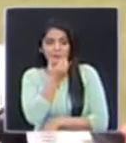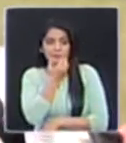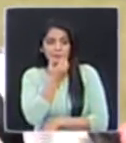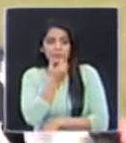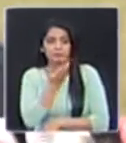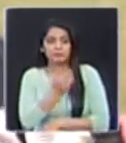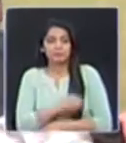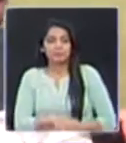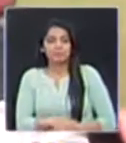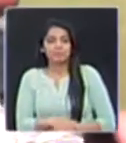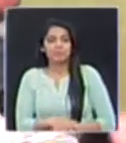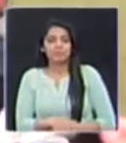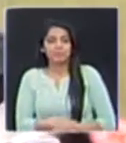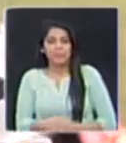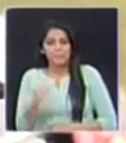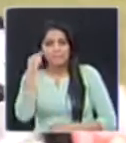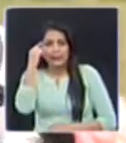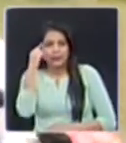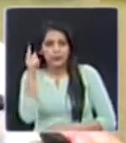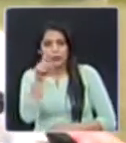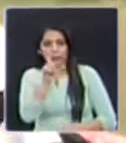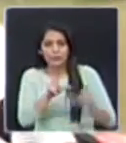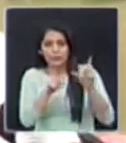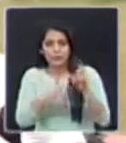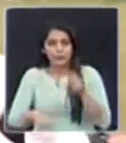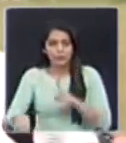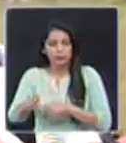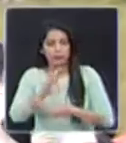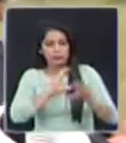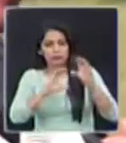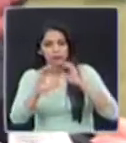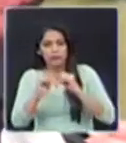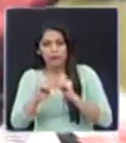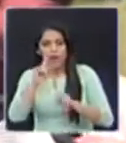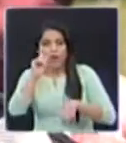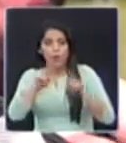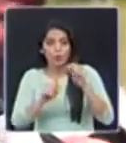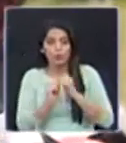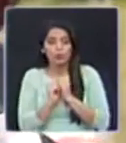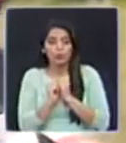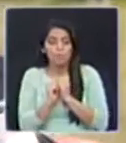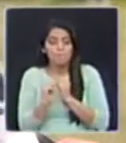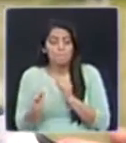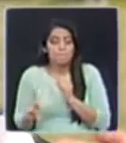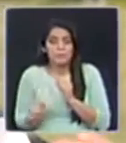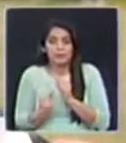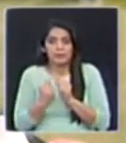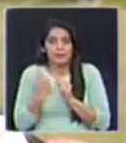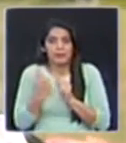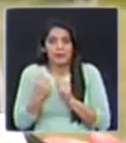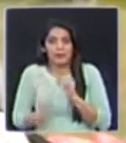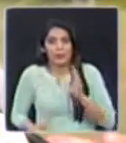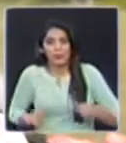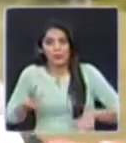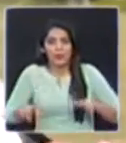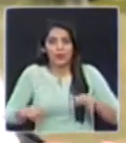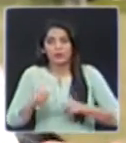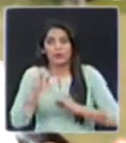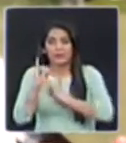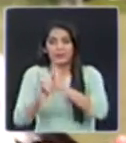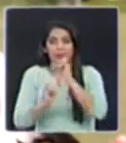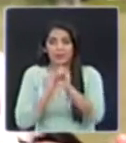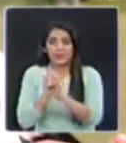Lógicamente después en el análisis y hablando con ellos, hubo jugadores que nunca habían jugado a Libertadores, varios de ellos dentro del equipo y dentro del plantel